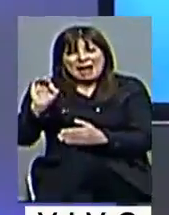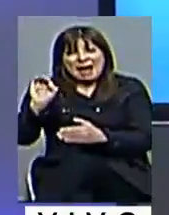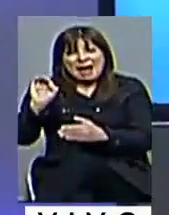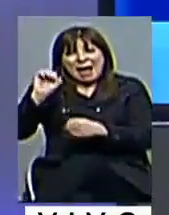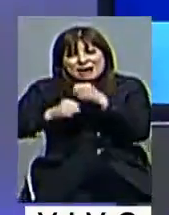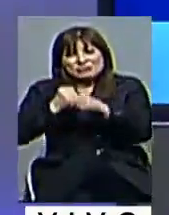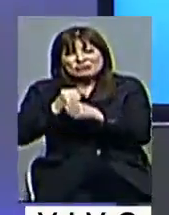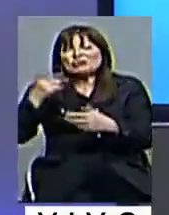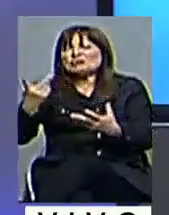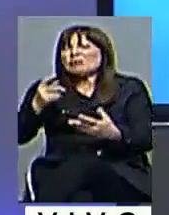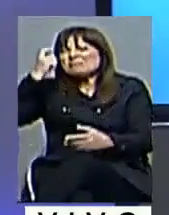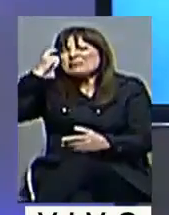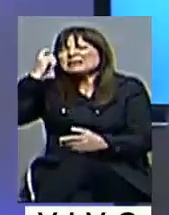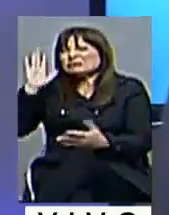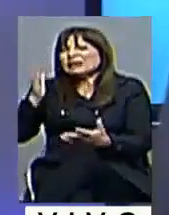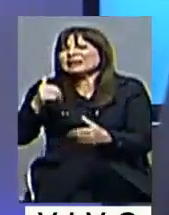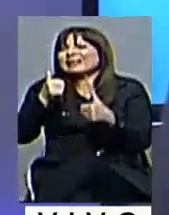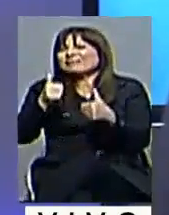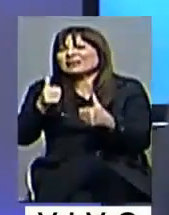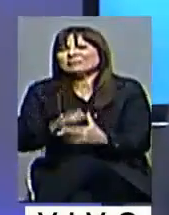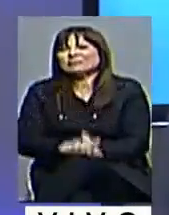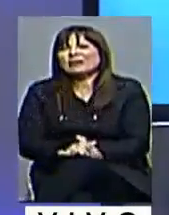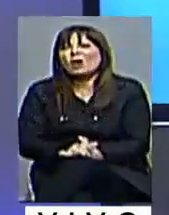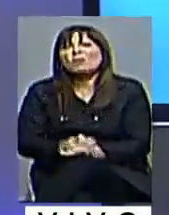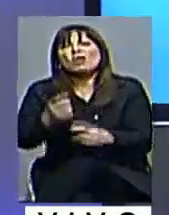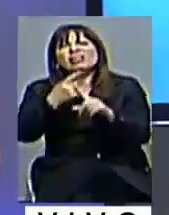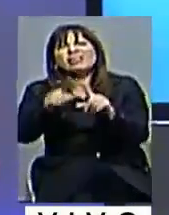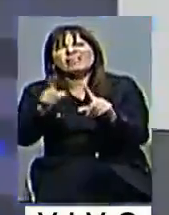muy rara. Es todo lo contrario a la retroexcavadora.